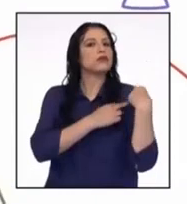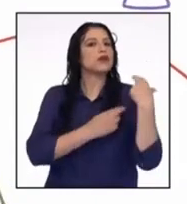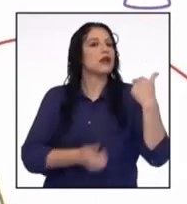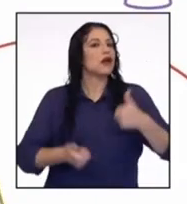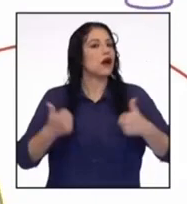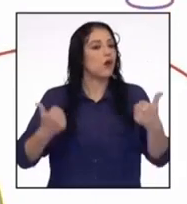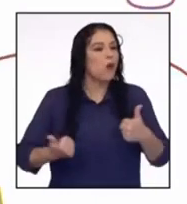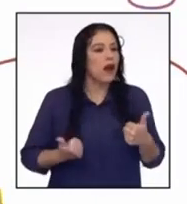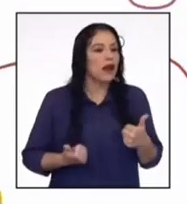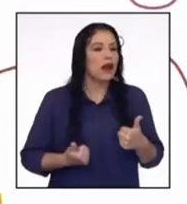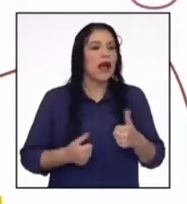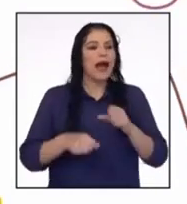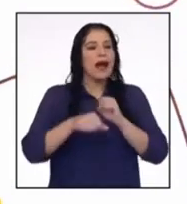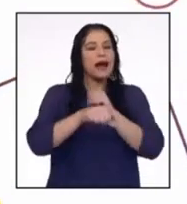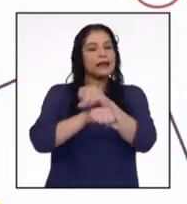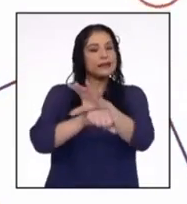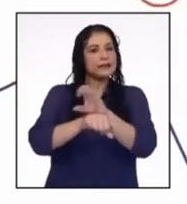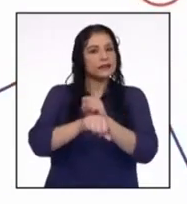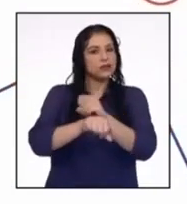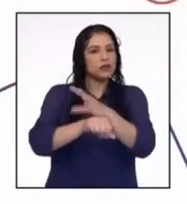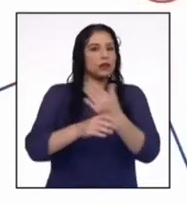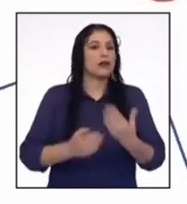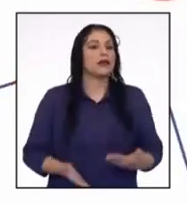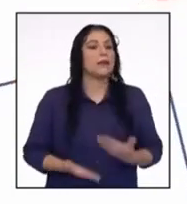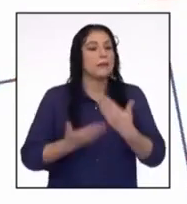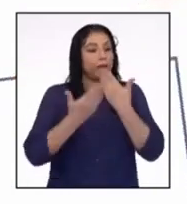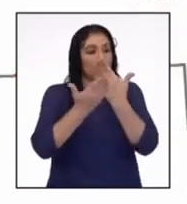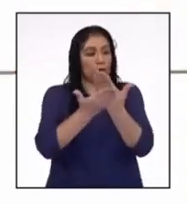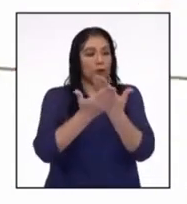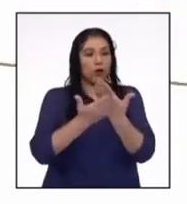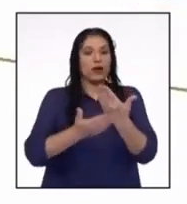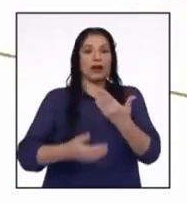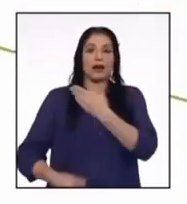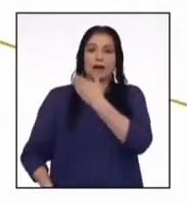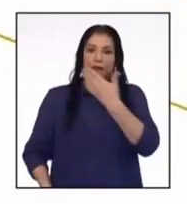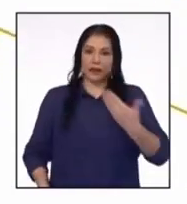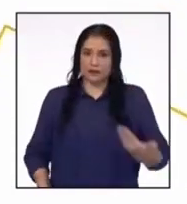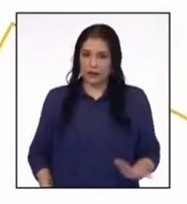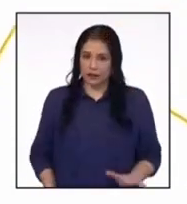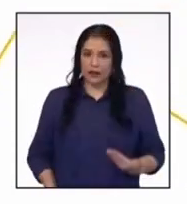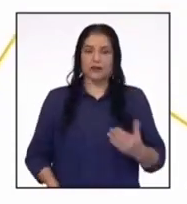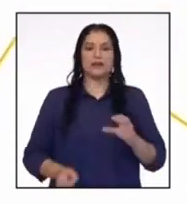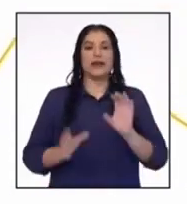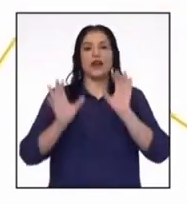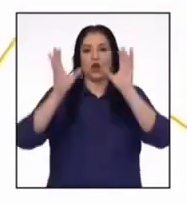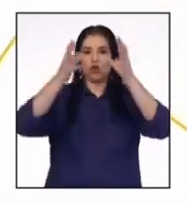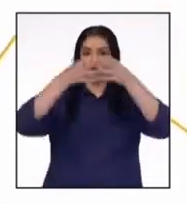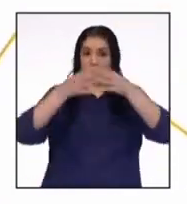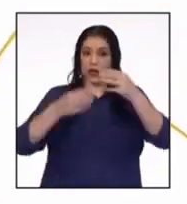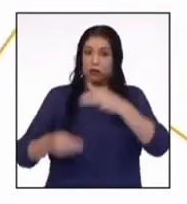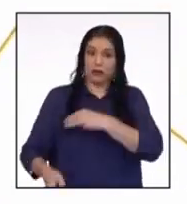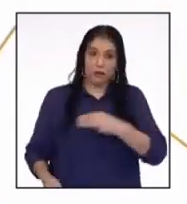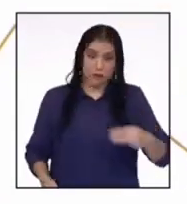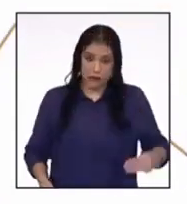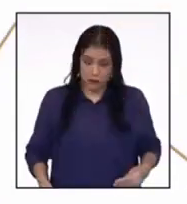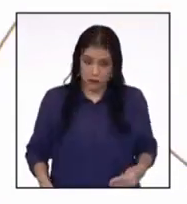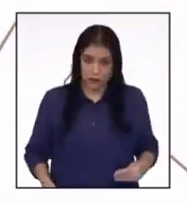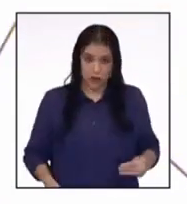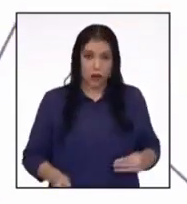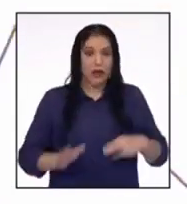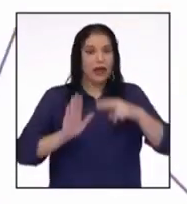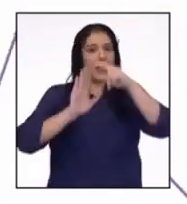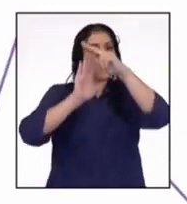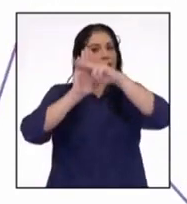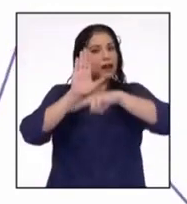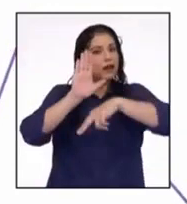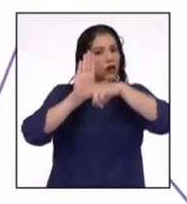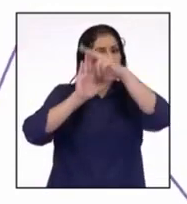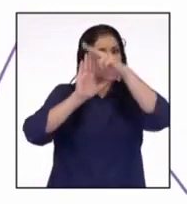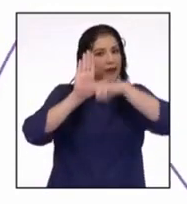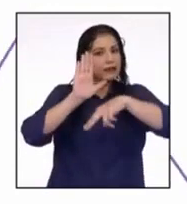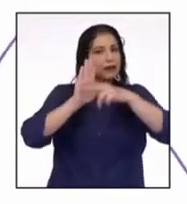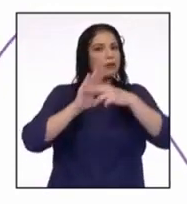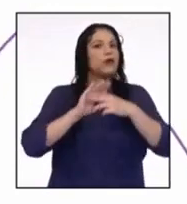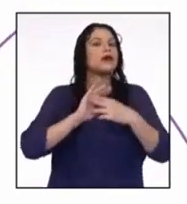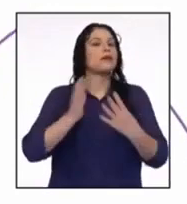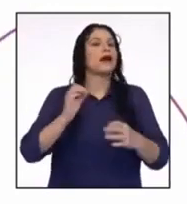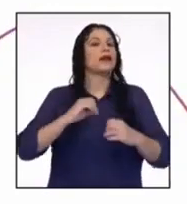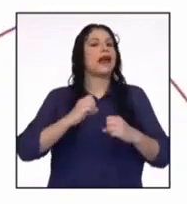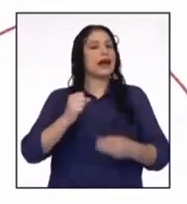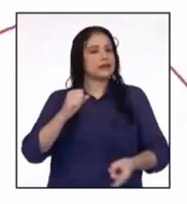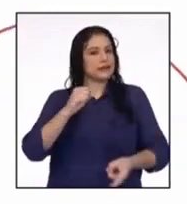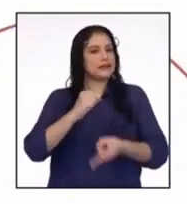función asesorar y proponer a la Presidencia del Consejo de Ministros la normativa que